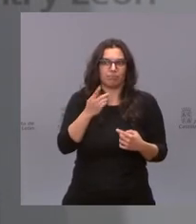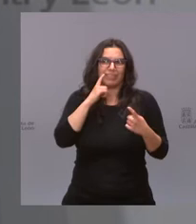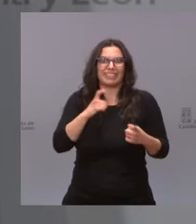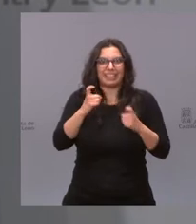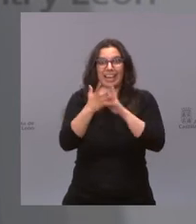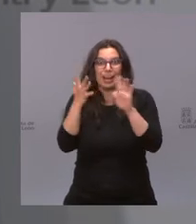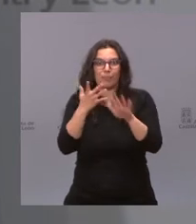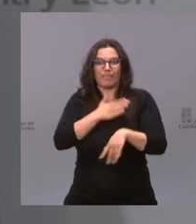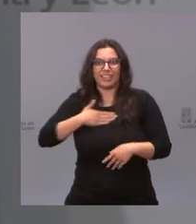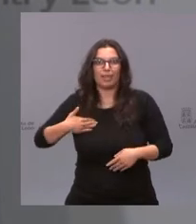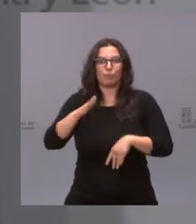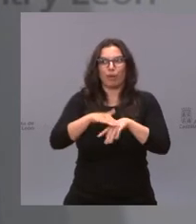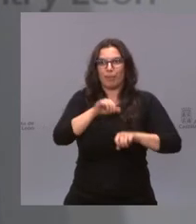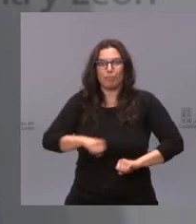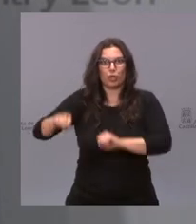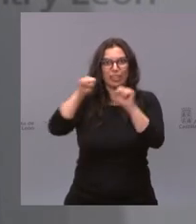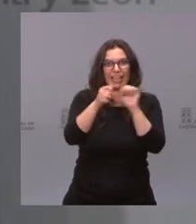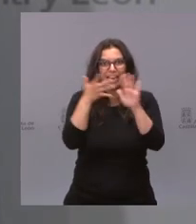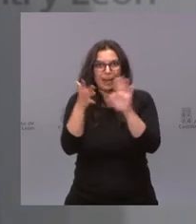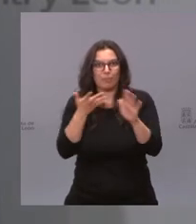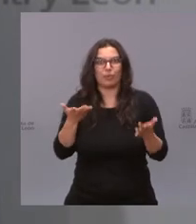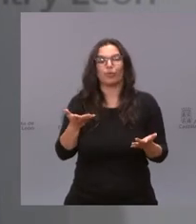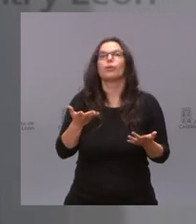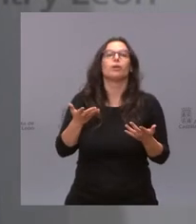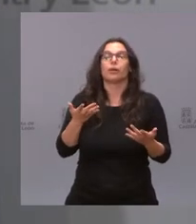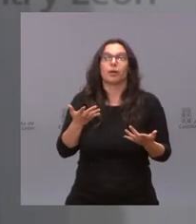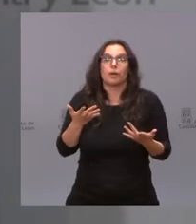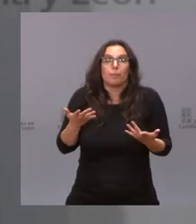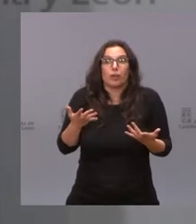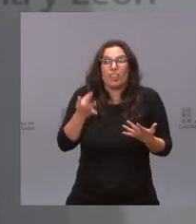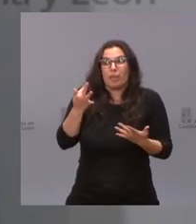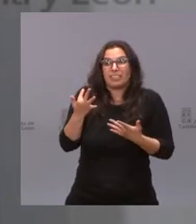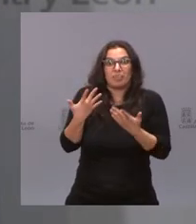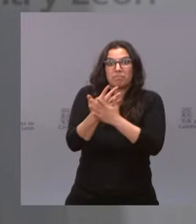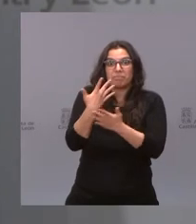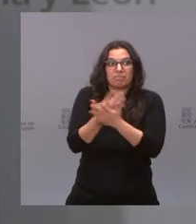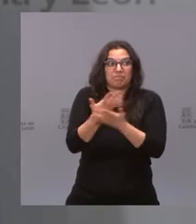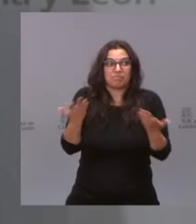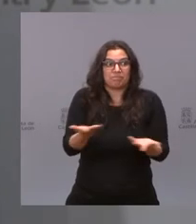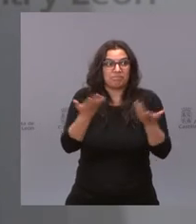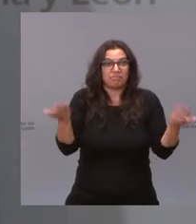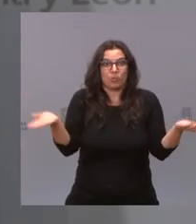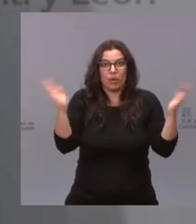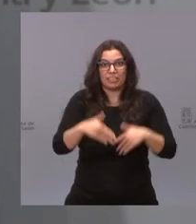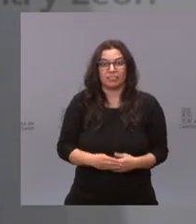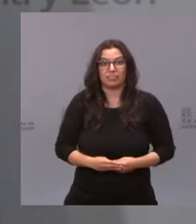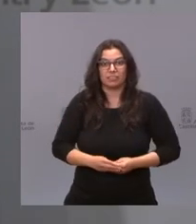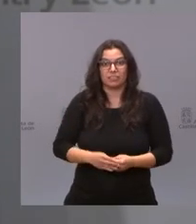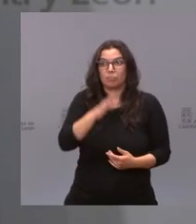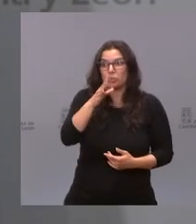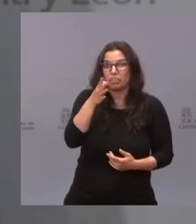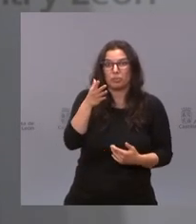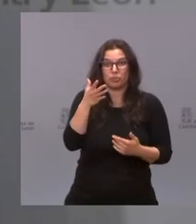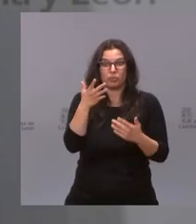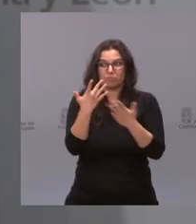porque protegemos a la gente lo más rápidamente posible. Pero es que además no hay ninguna argumentación. Insisto, es que no hay ninguna